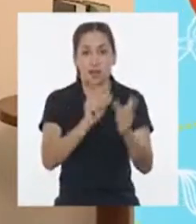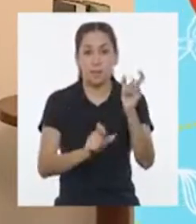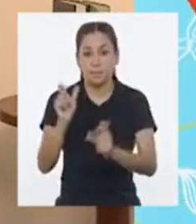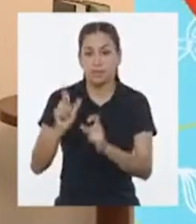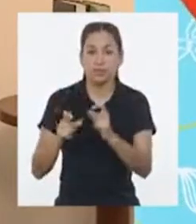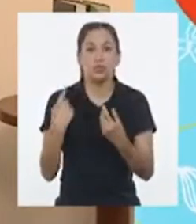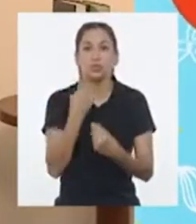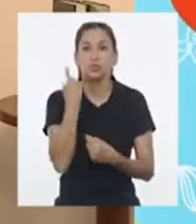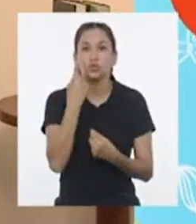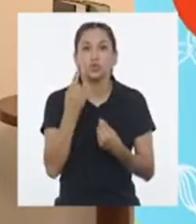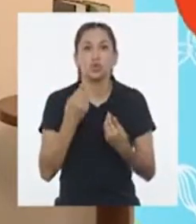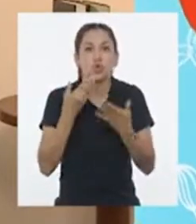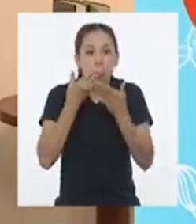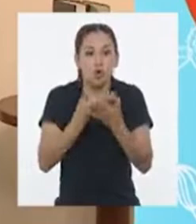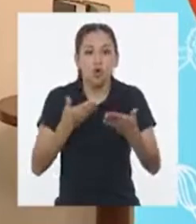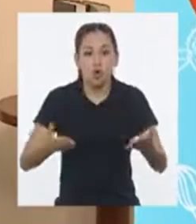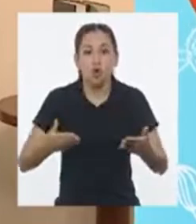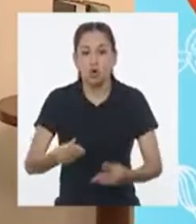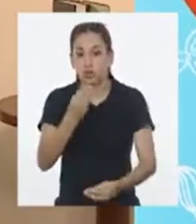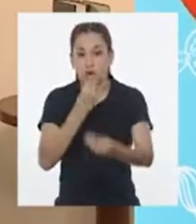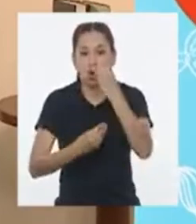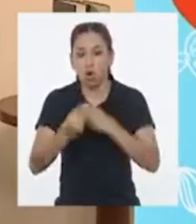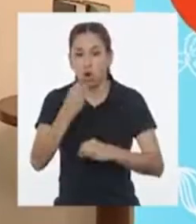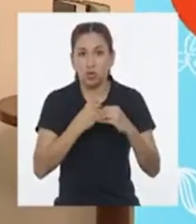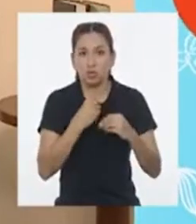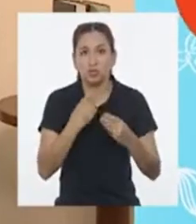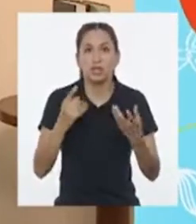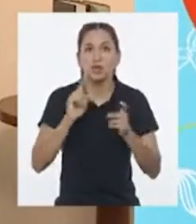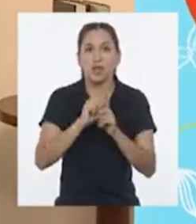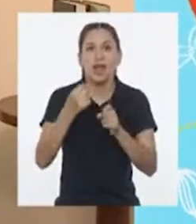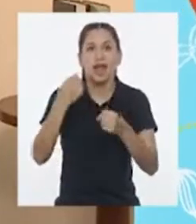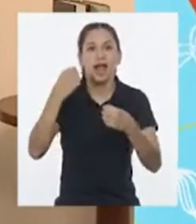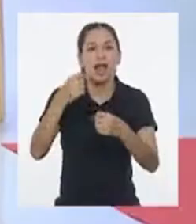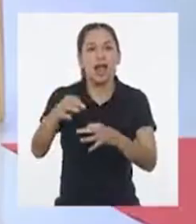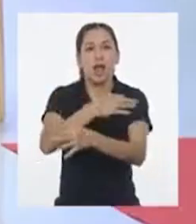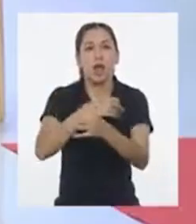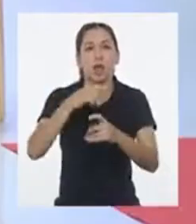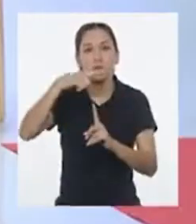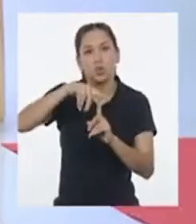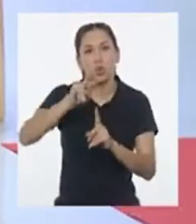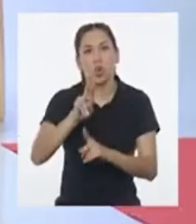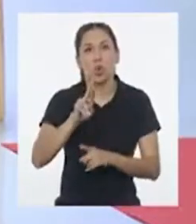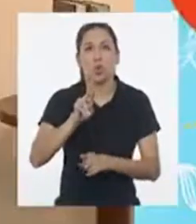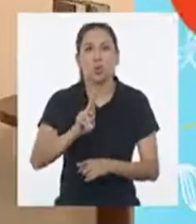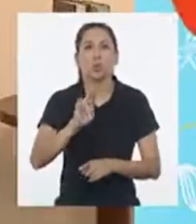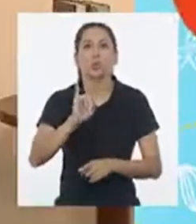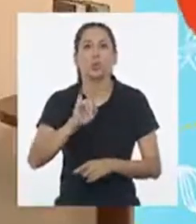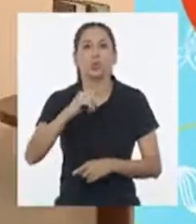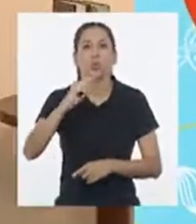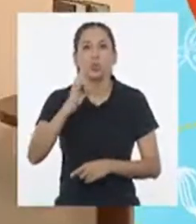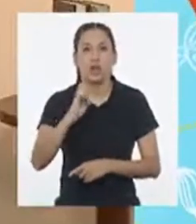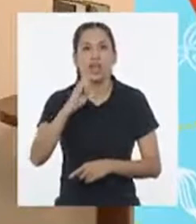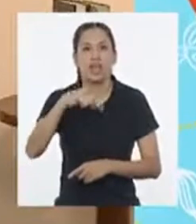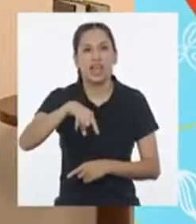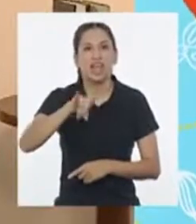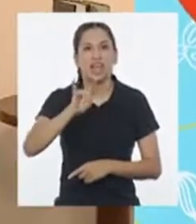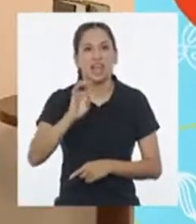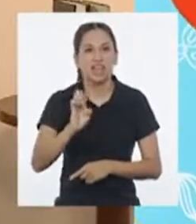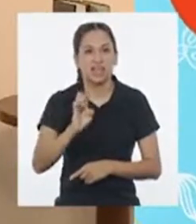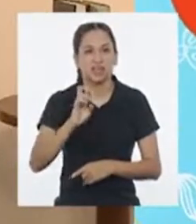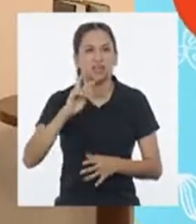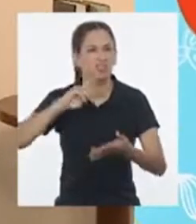La población adquiría bienes mediante el trueque. ¿Trueque? Veamos